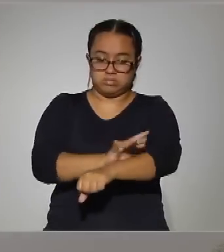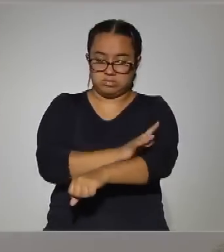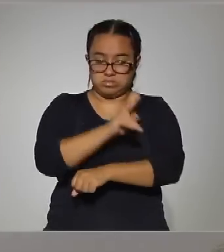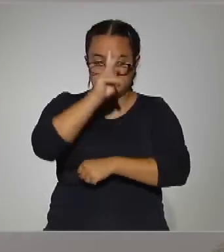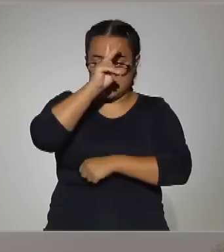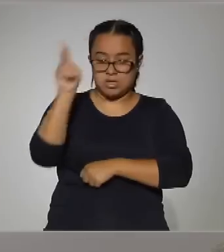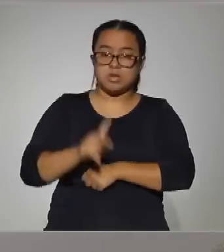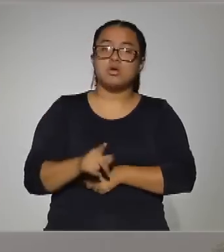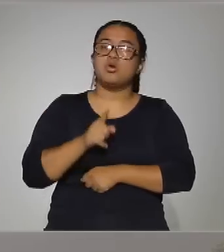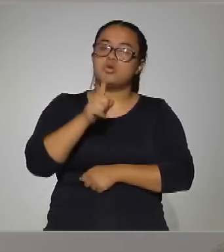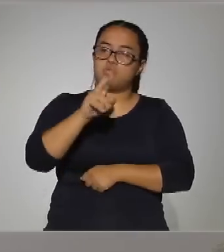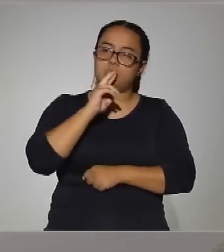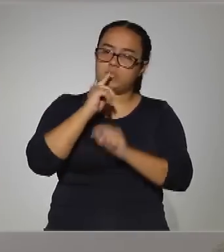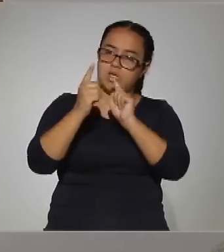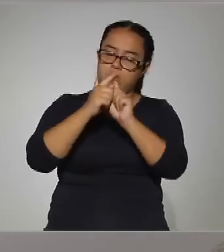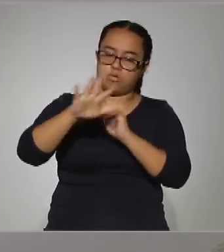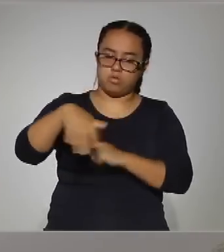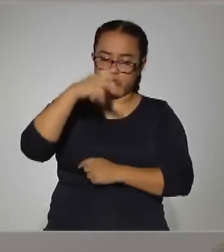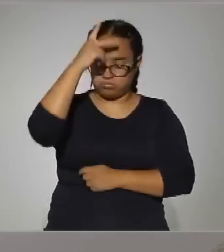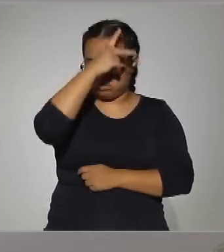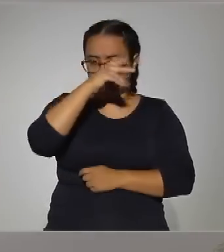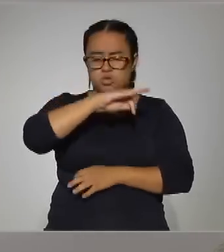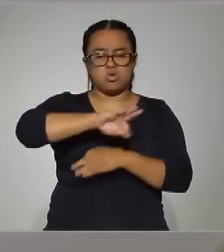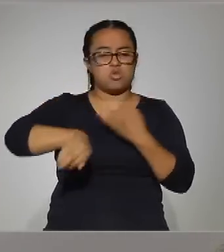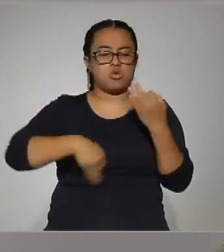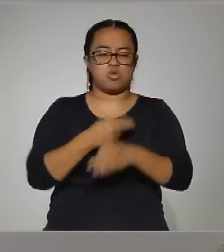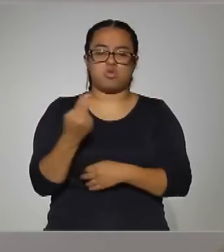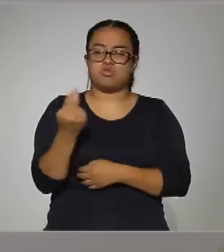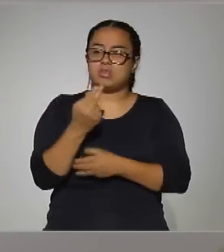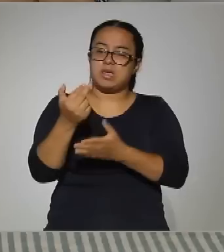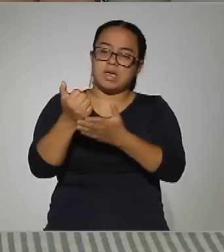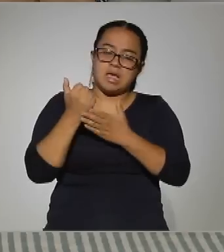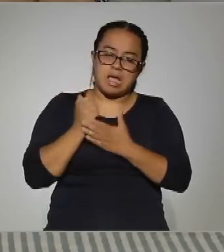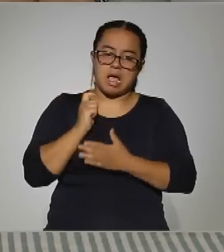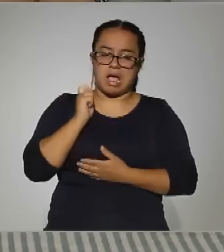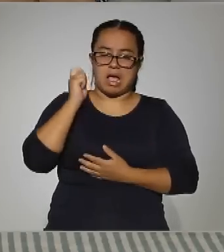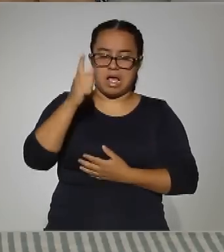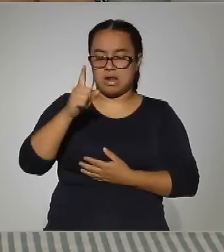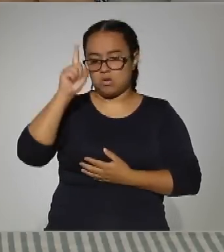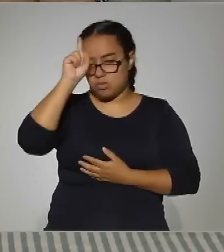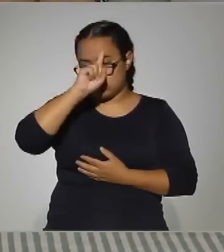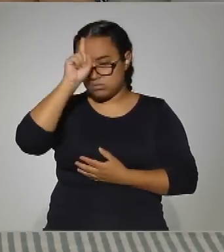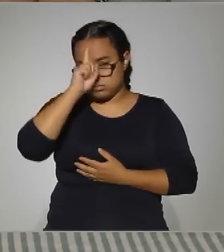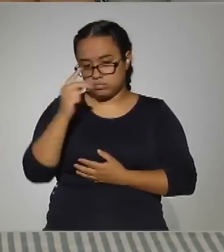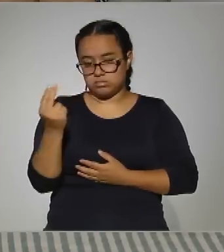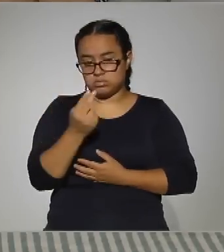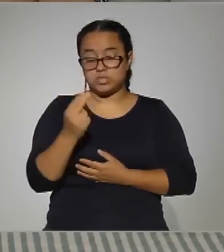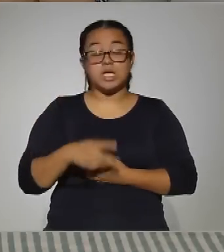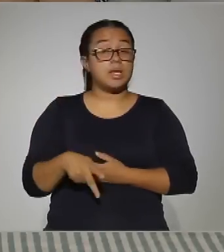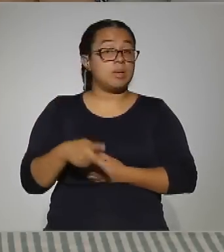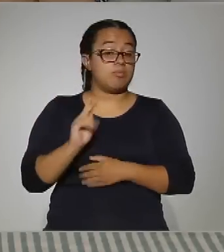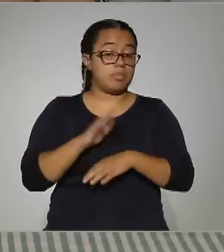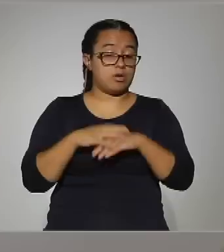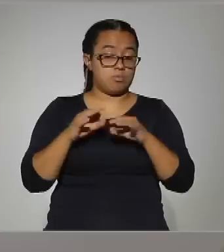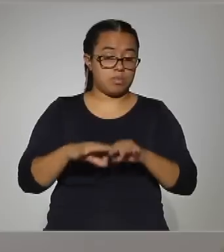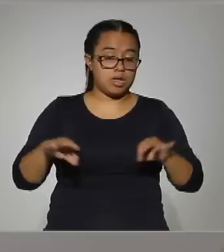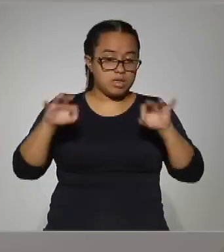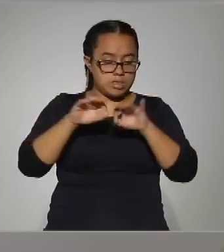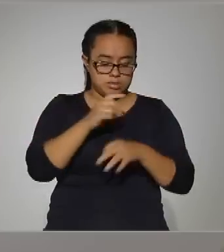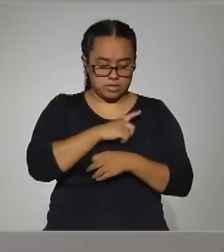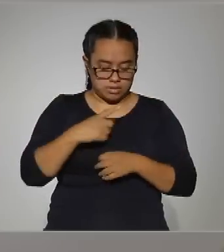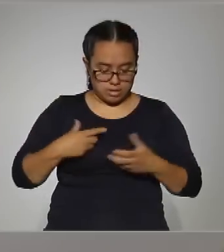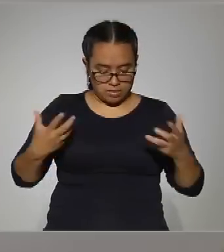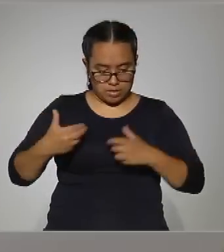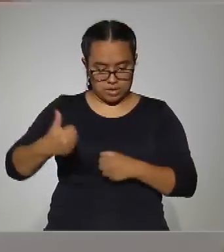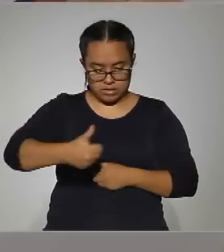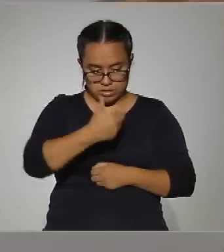emocionalmente, busca ayuda. Todos necesitamos ayuda, todos necesitamos en algún momento esta orientación y sobre todo, sí, hagámonos